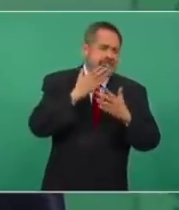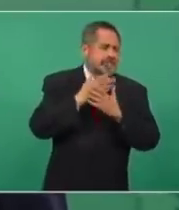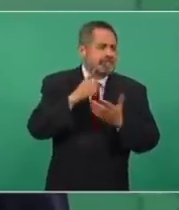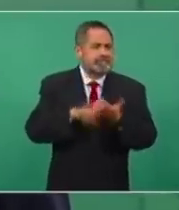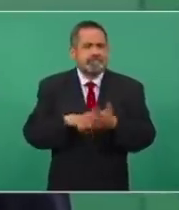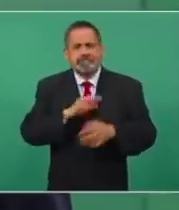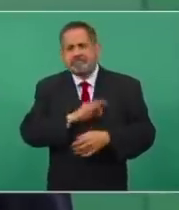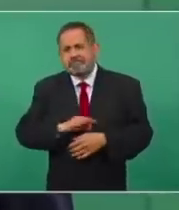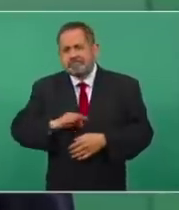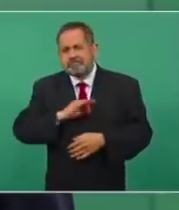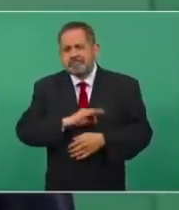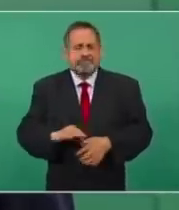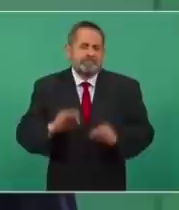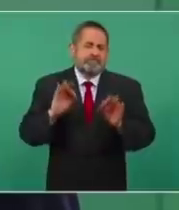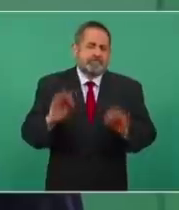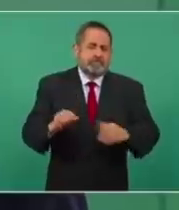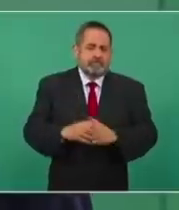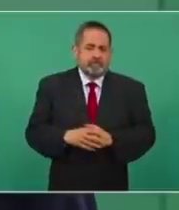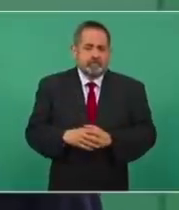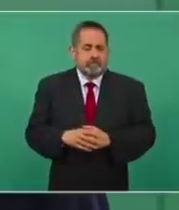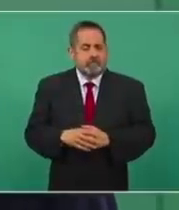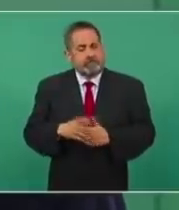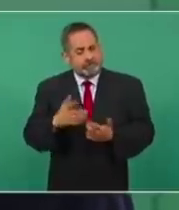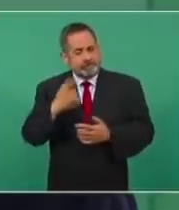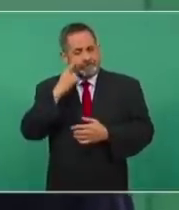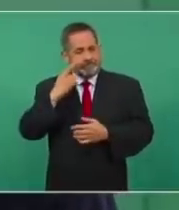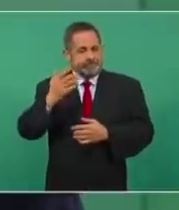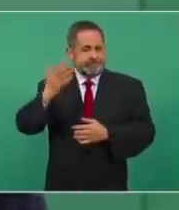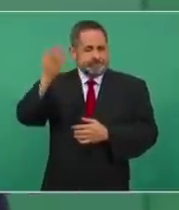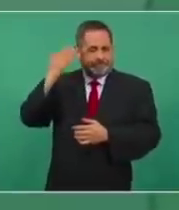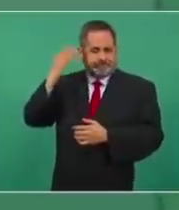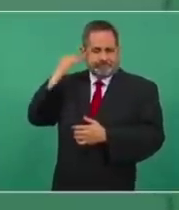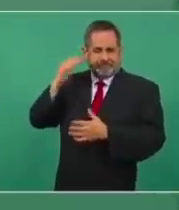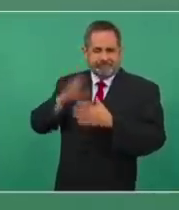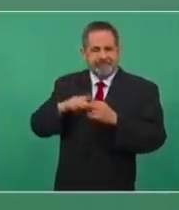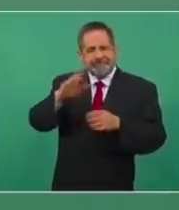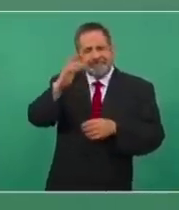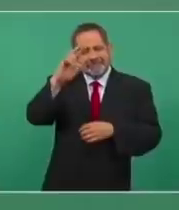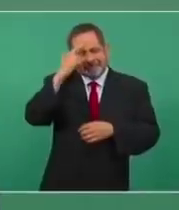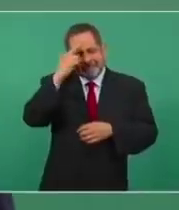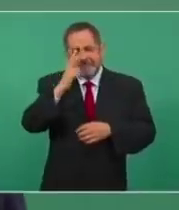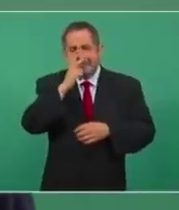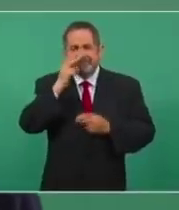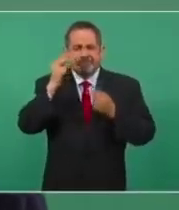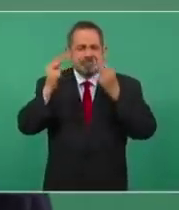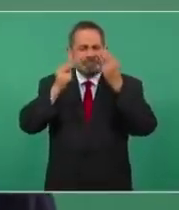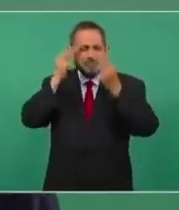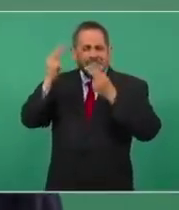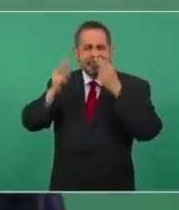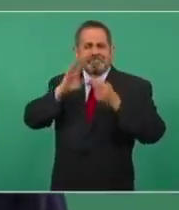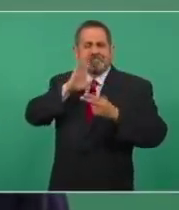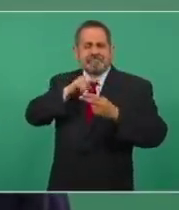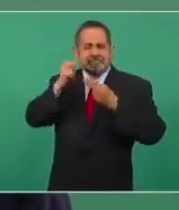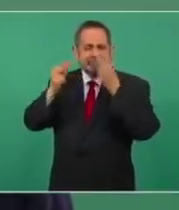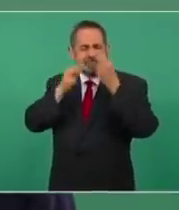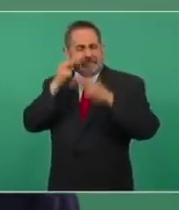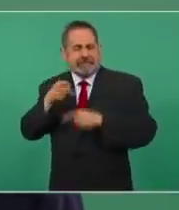feliz. Antes se hablaba de el mal humor social, ¿se acuerdan?